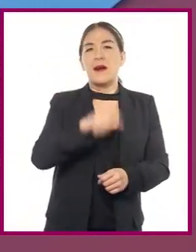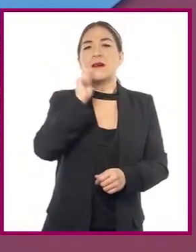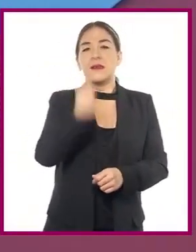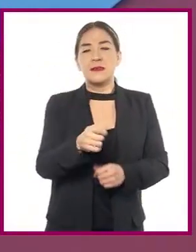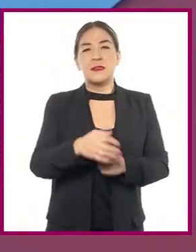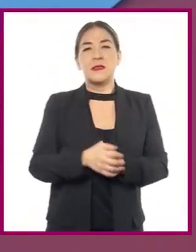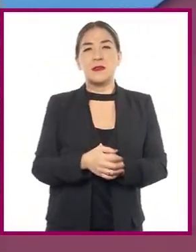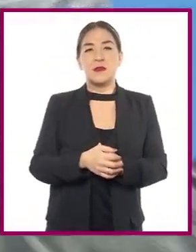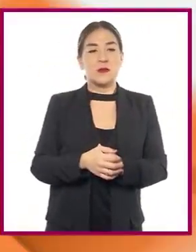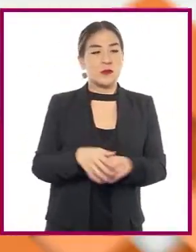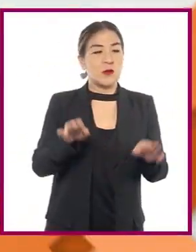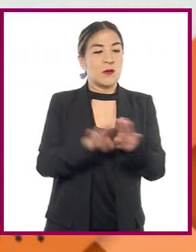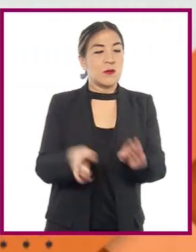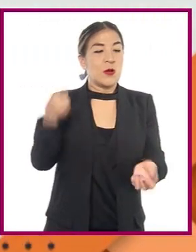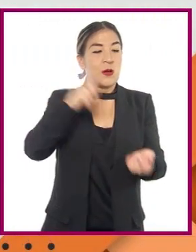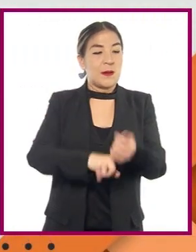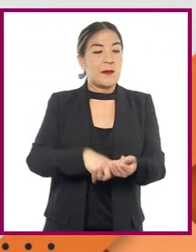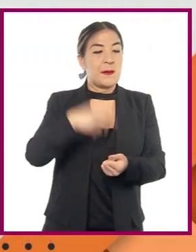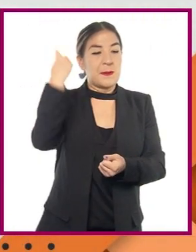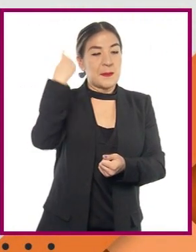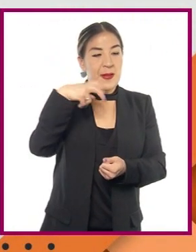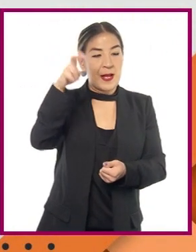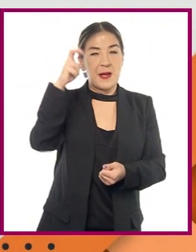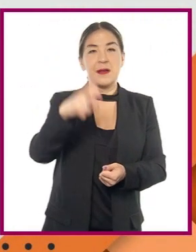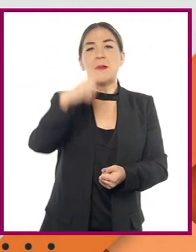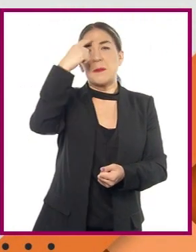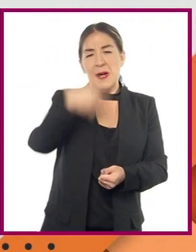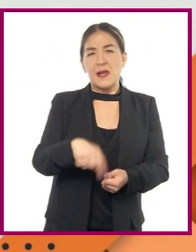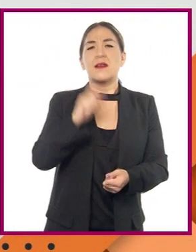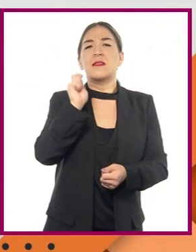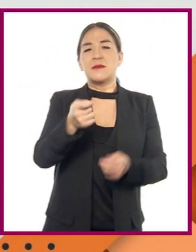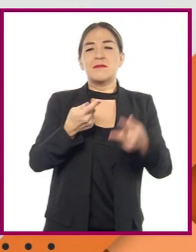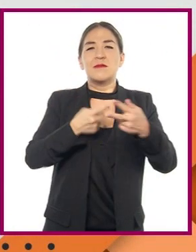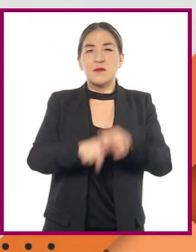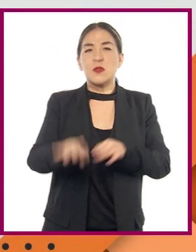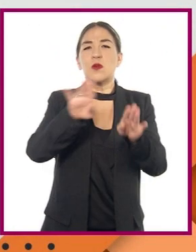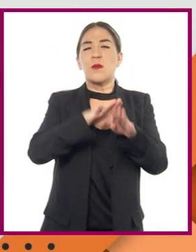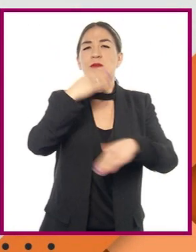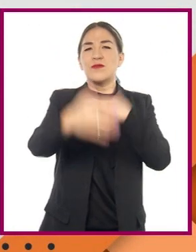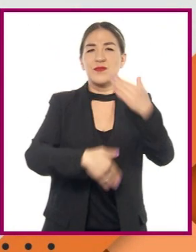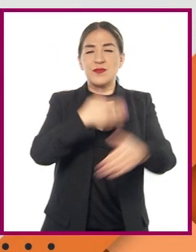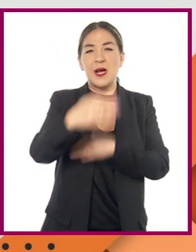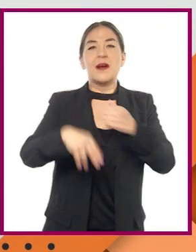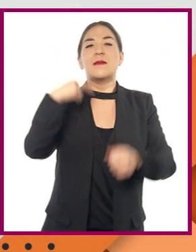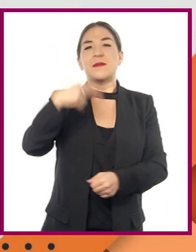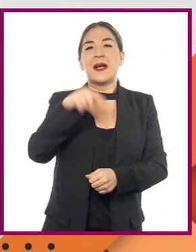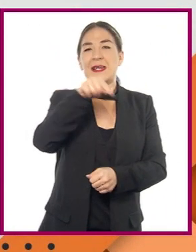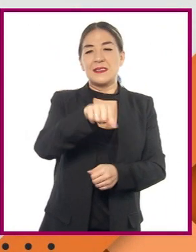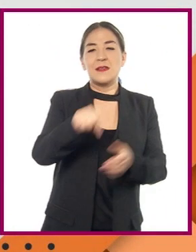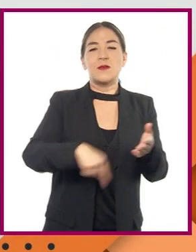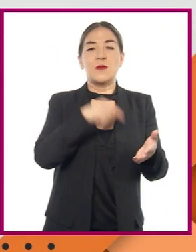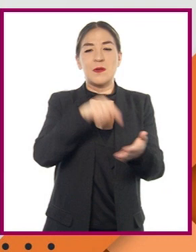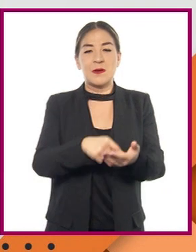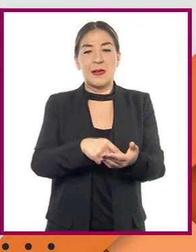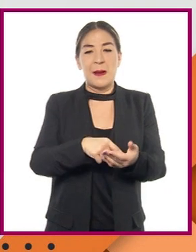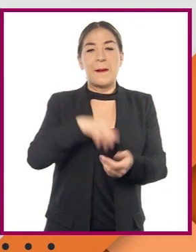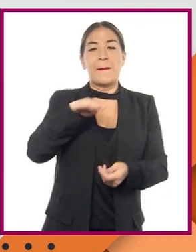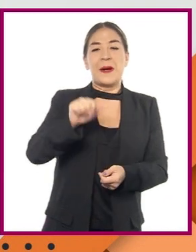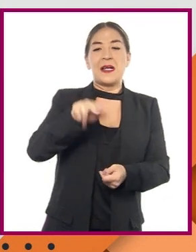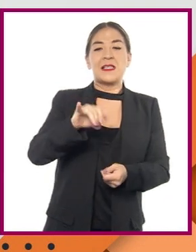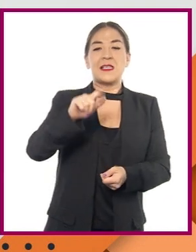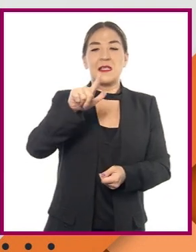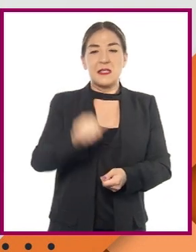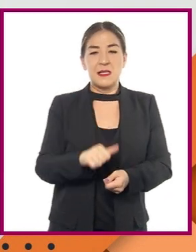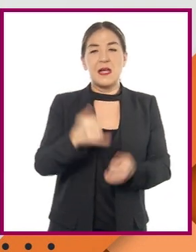el tornaviaje, y con el cual se comenzó a trazar la llamada Ruta del Galeón de Manila o Nao